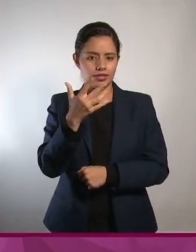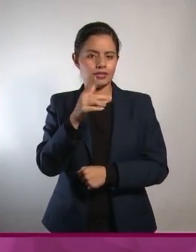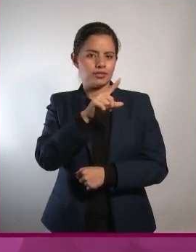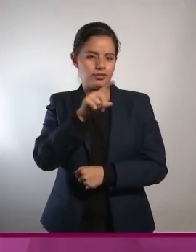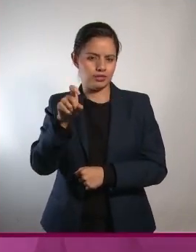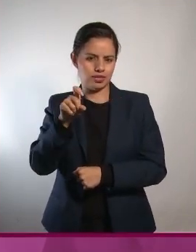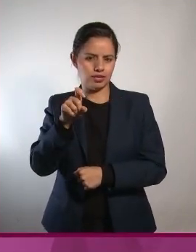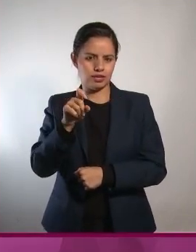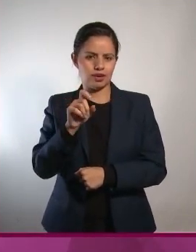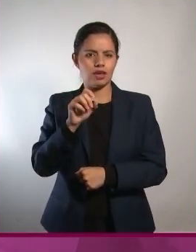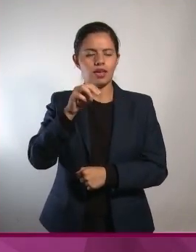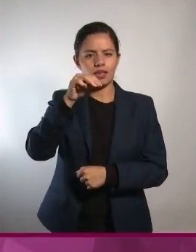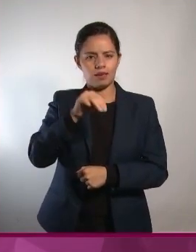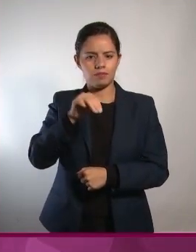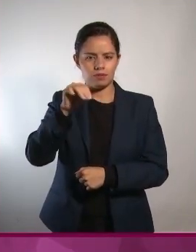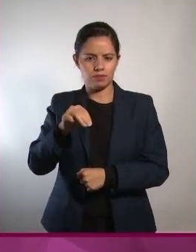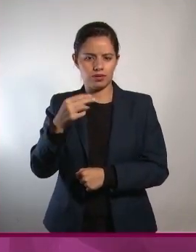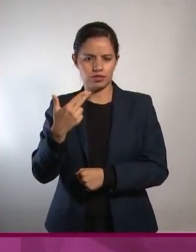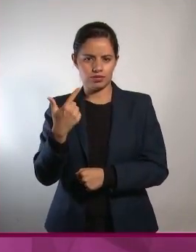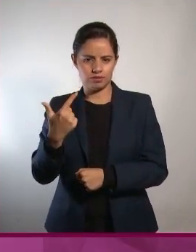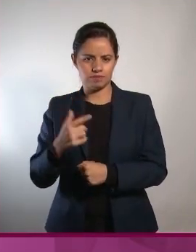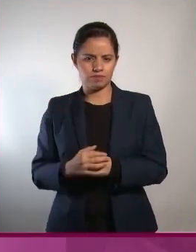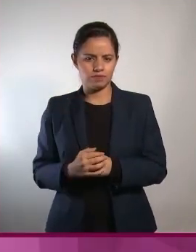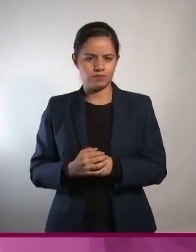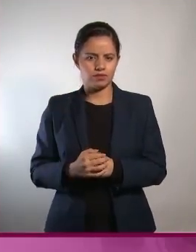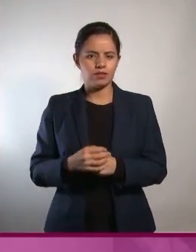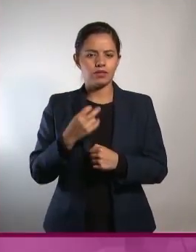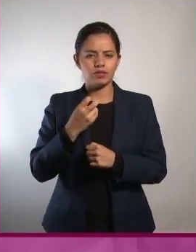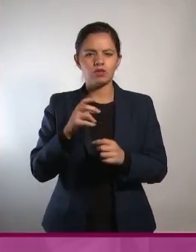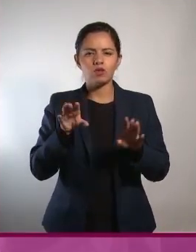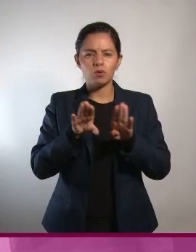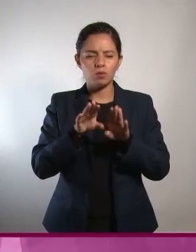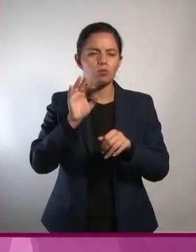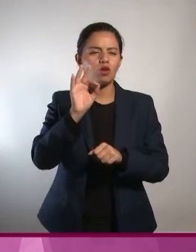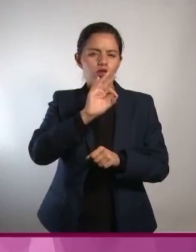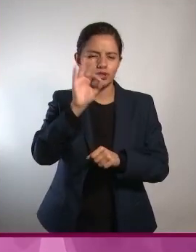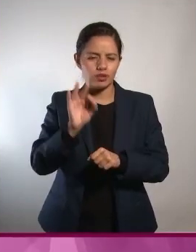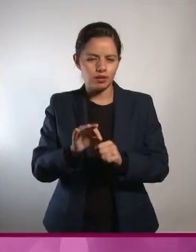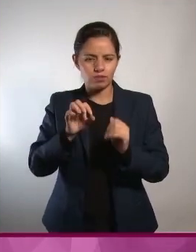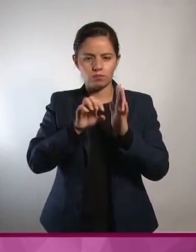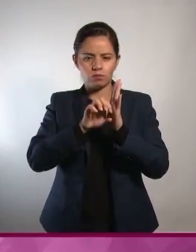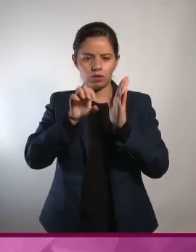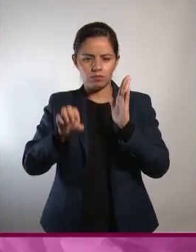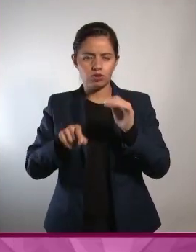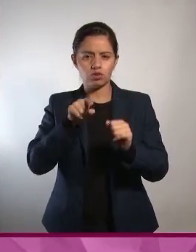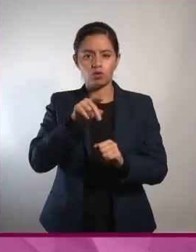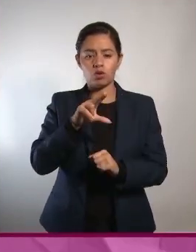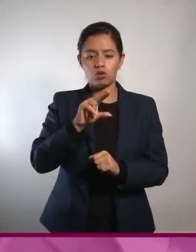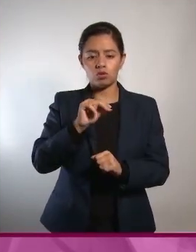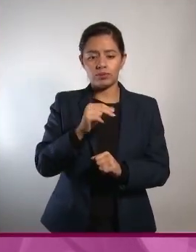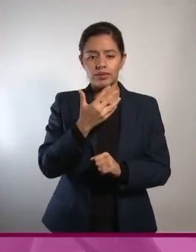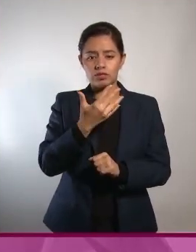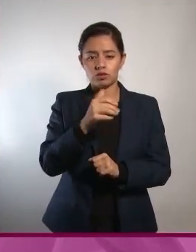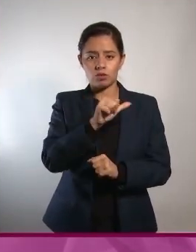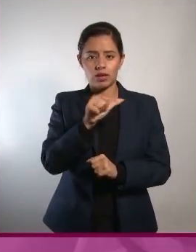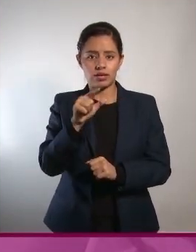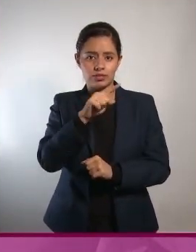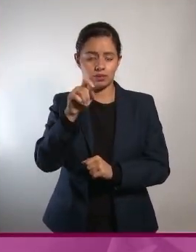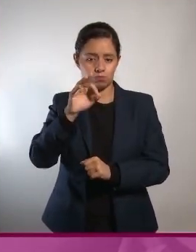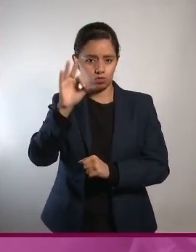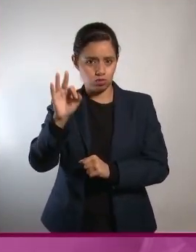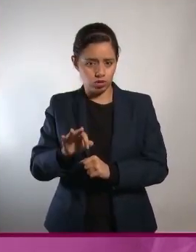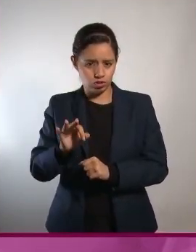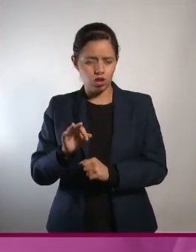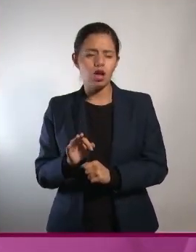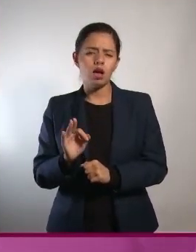100 mmHg. La oxigenación se mide en porcentajes. Si tenemos de un 95 a un 100%,